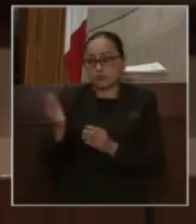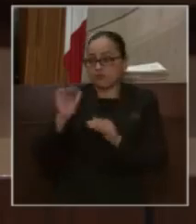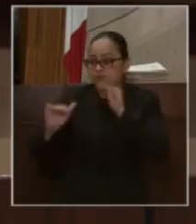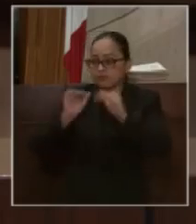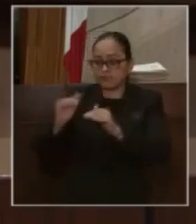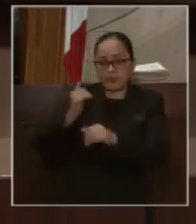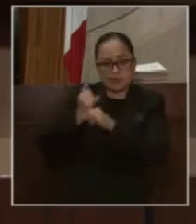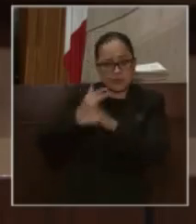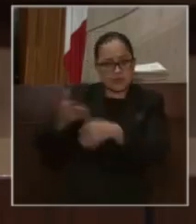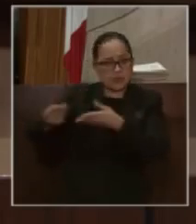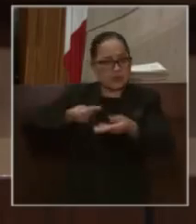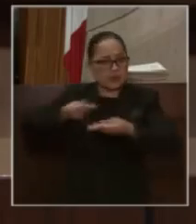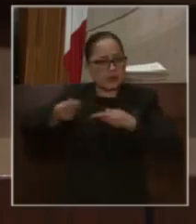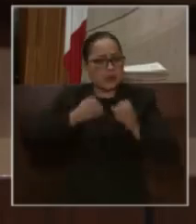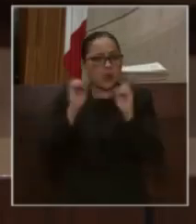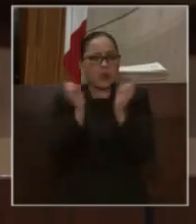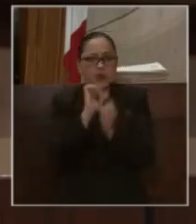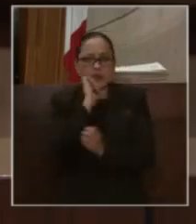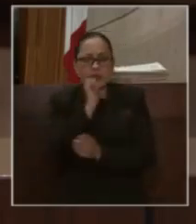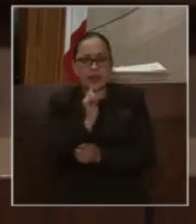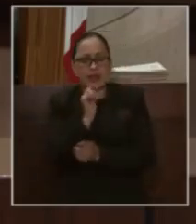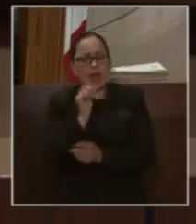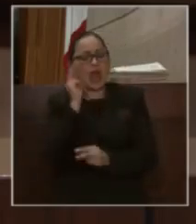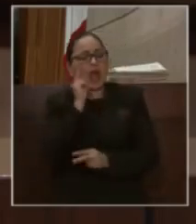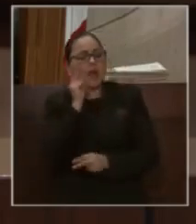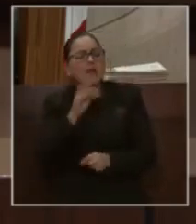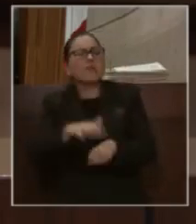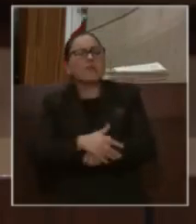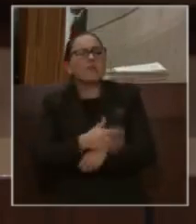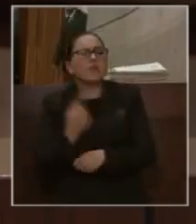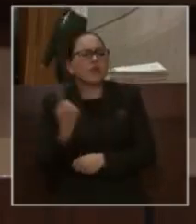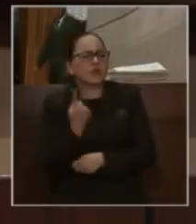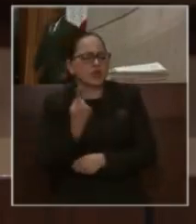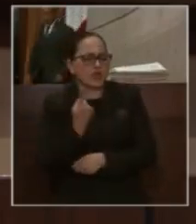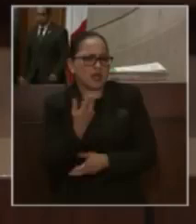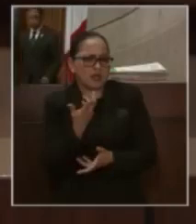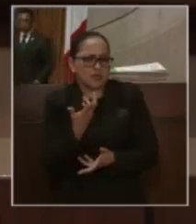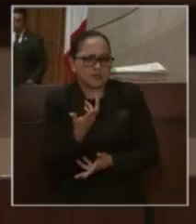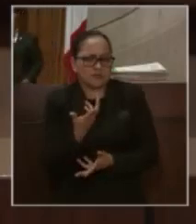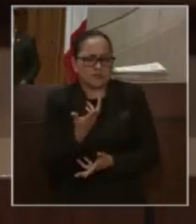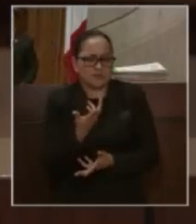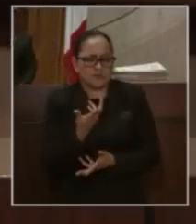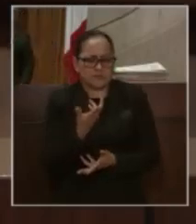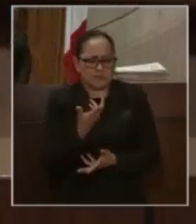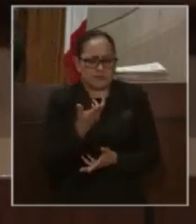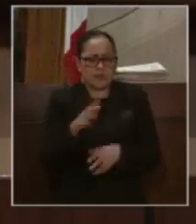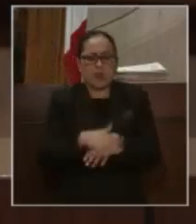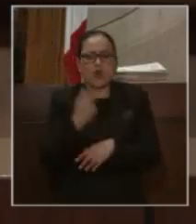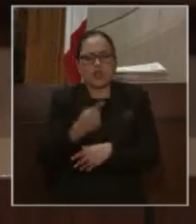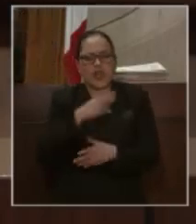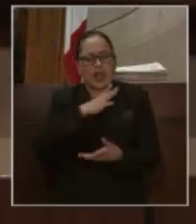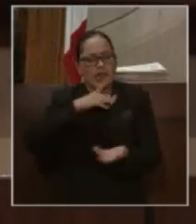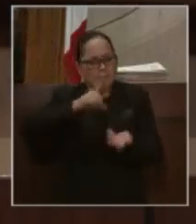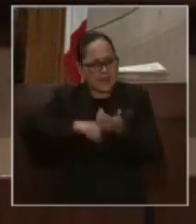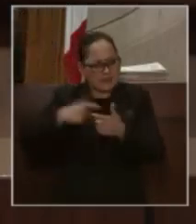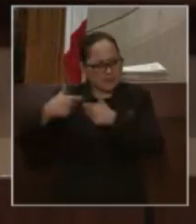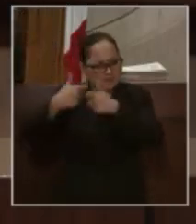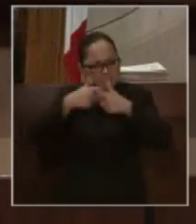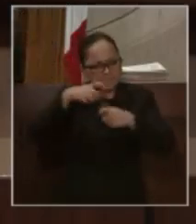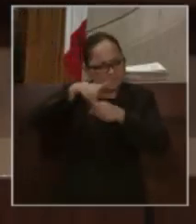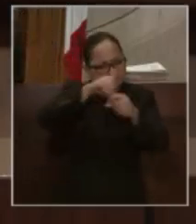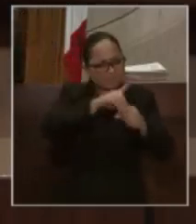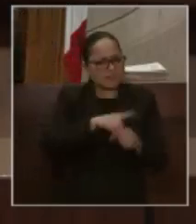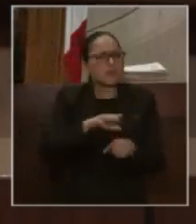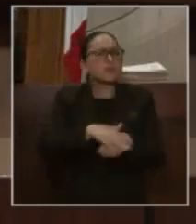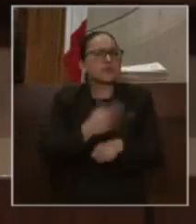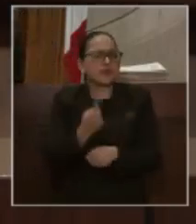necesaria para conocer las razones que se aprobó o que se aprobó este.